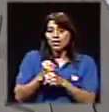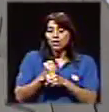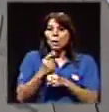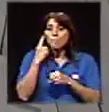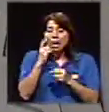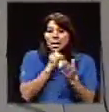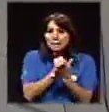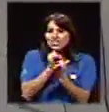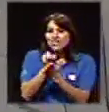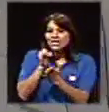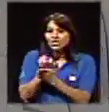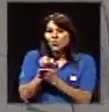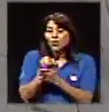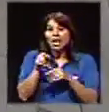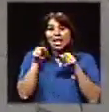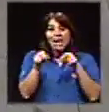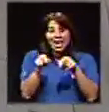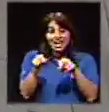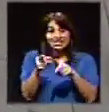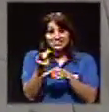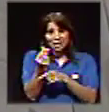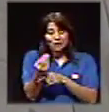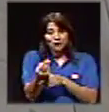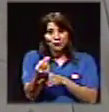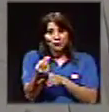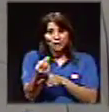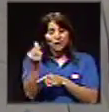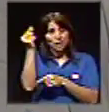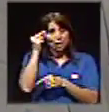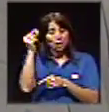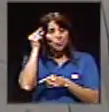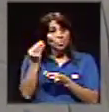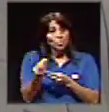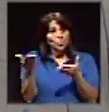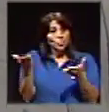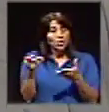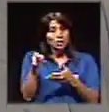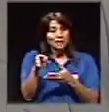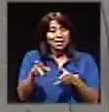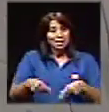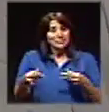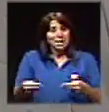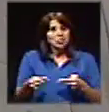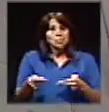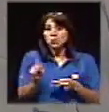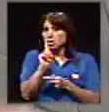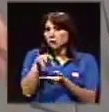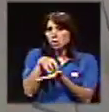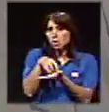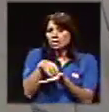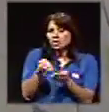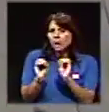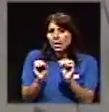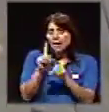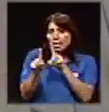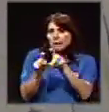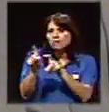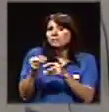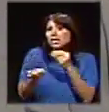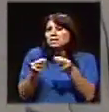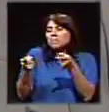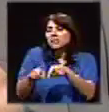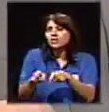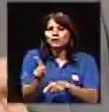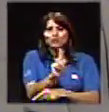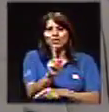Estado no la cuestiona ni el Tea Party ni la ultraderecha, que detestan el rol del Estado, porque saben que ahí se acaban